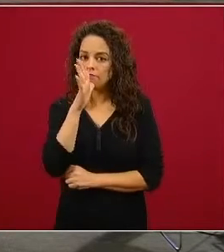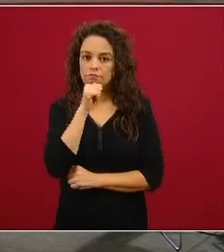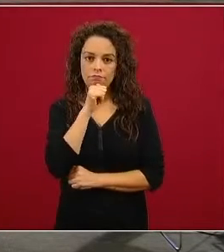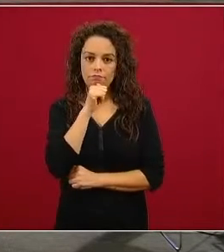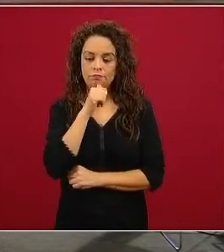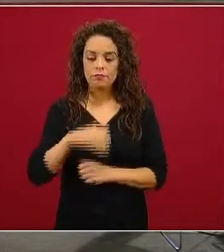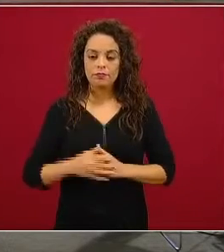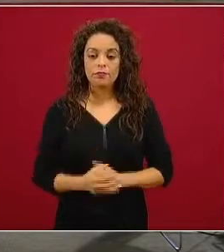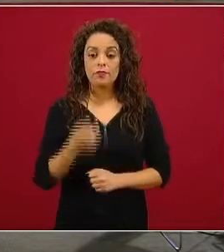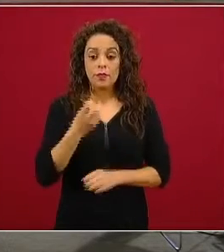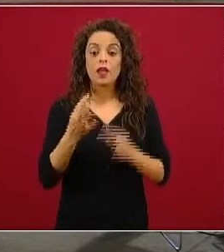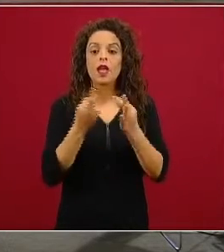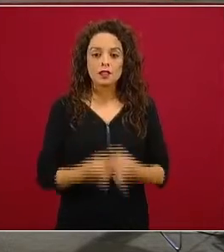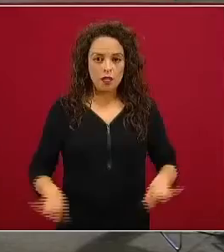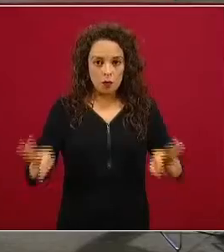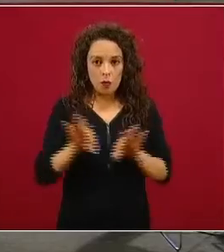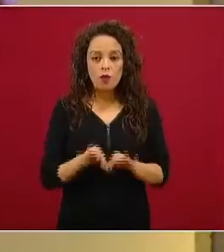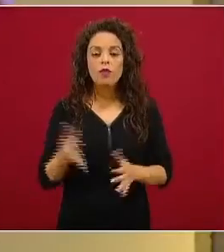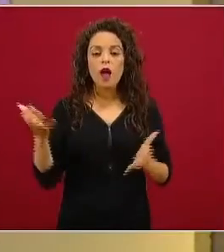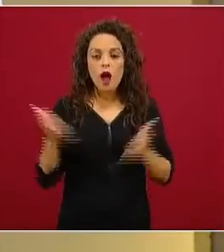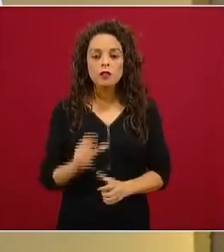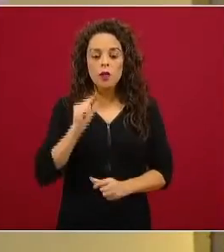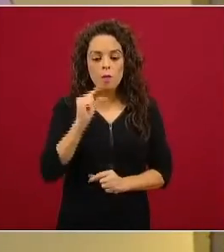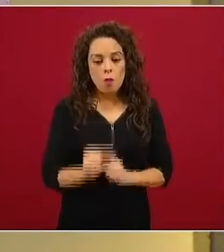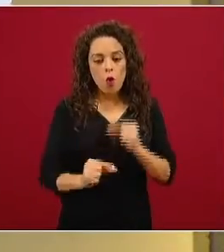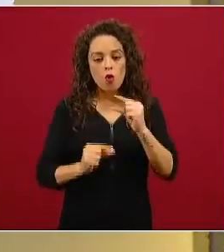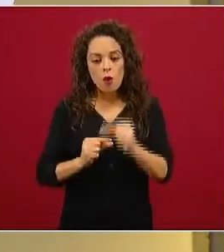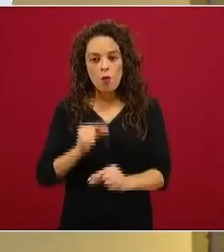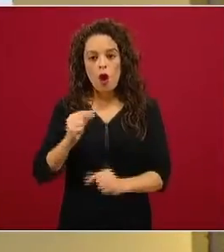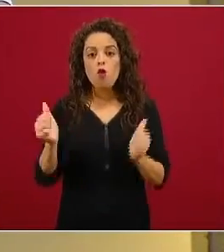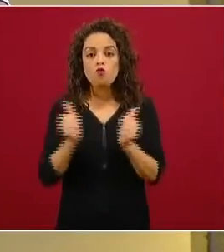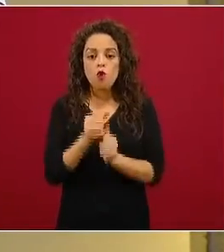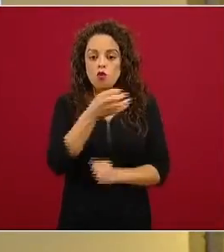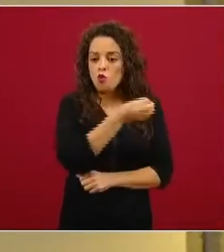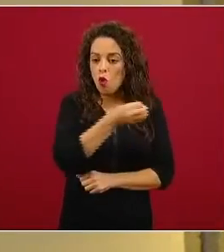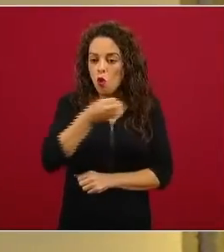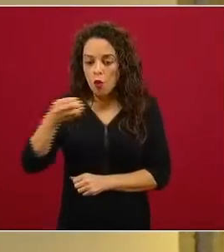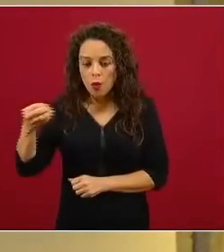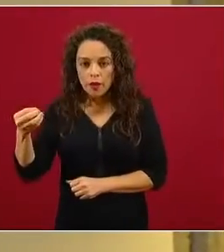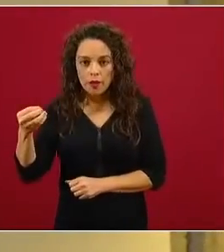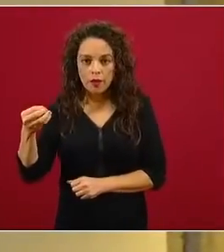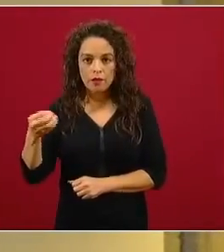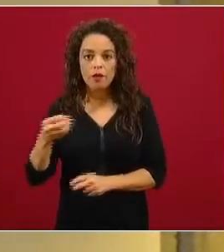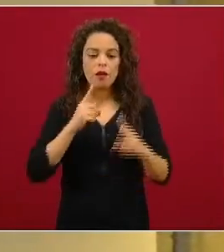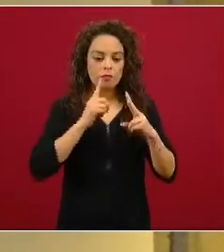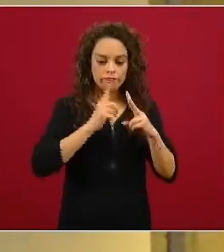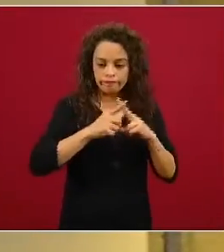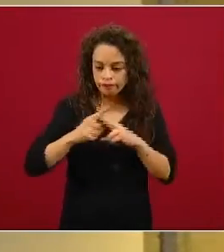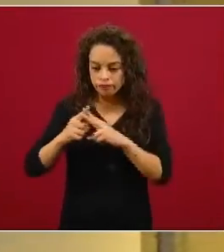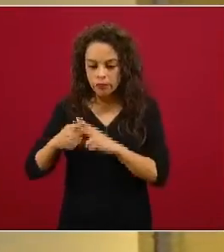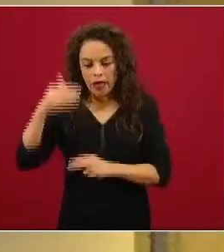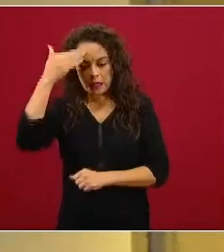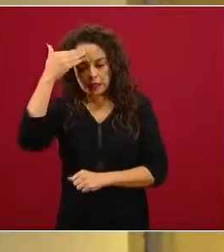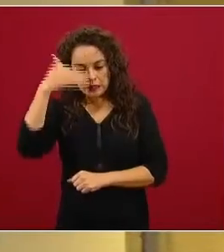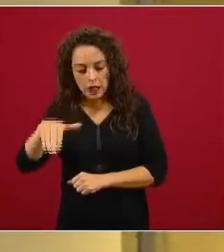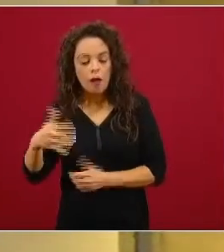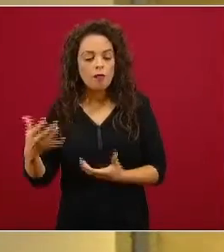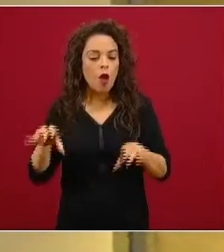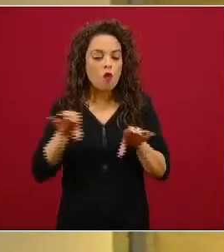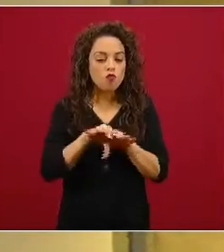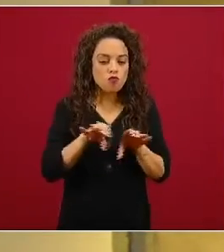empeño, porque de no reactivarse, las economías, tanto locales como generales del país, sufren un enorme